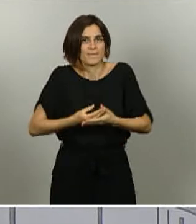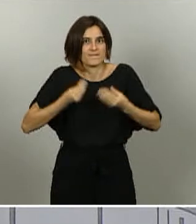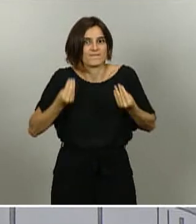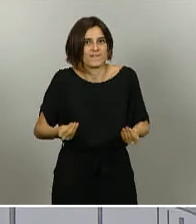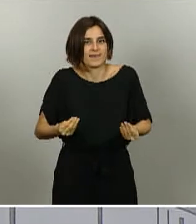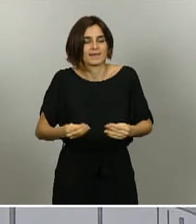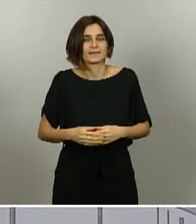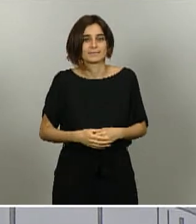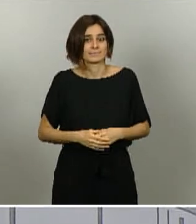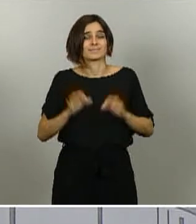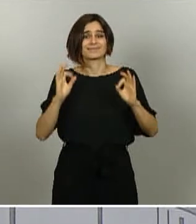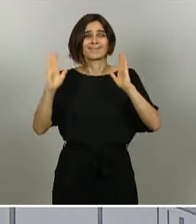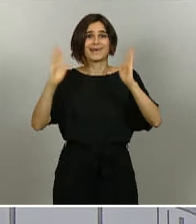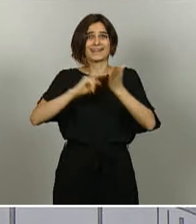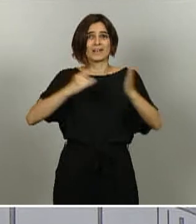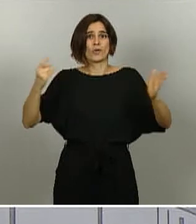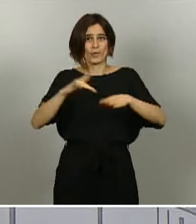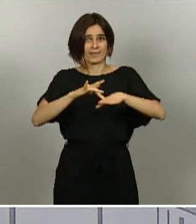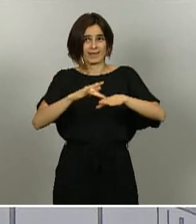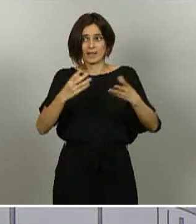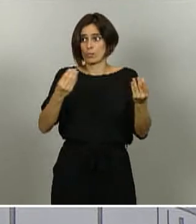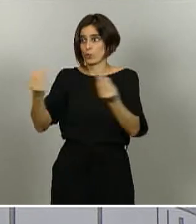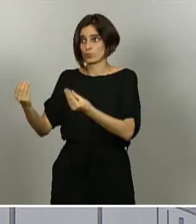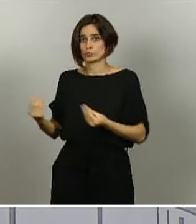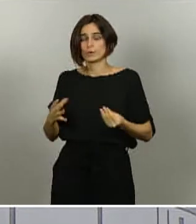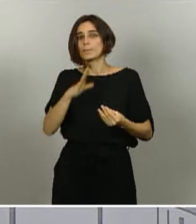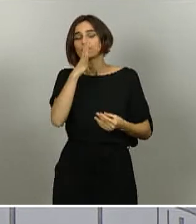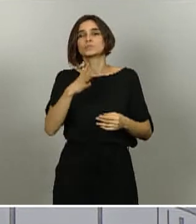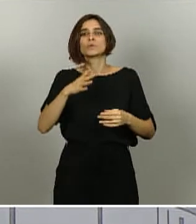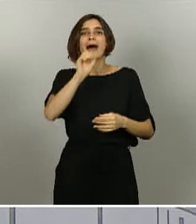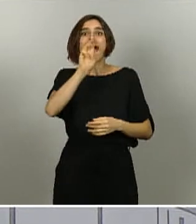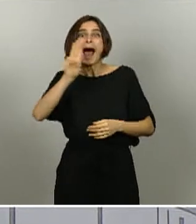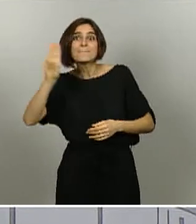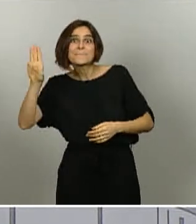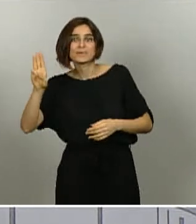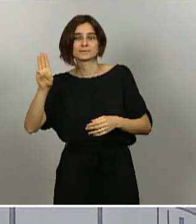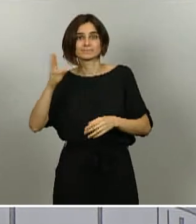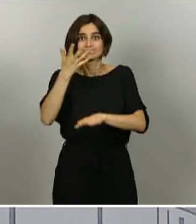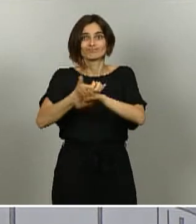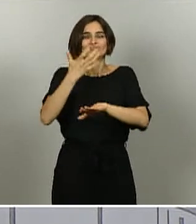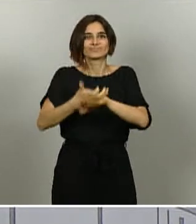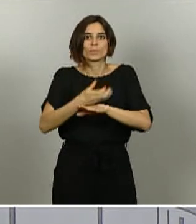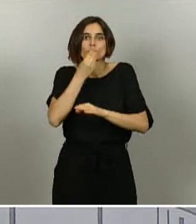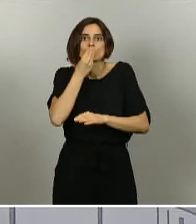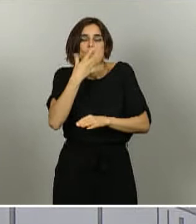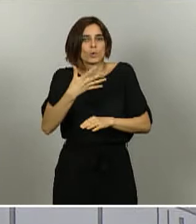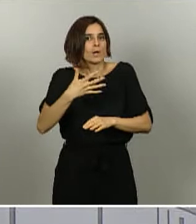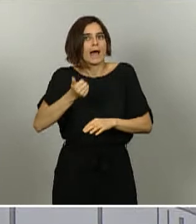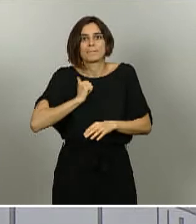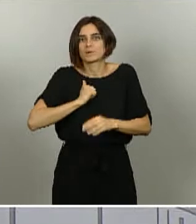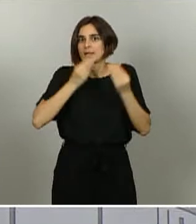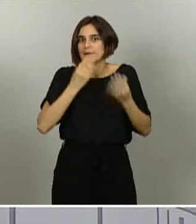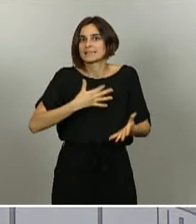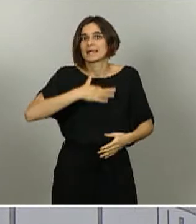era tecnológica, y por lo tanto el uso de estas herramientas es muy posible que sea muy provechoso, pero tenemos que conseguir que se demuestre para